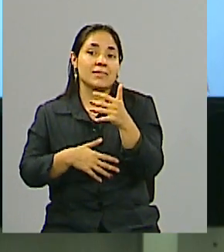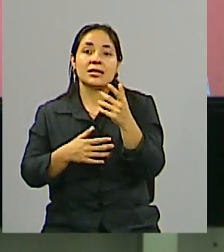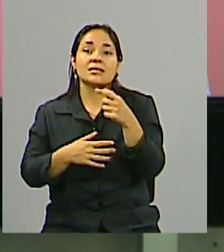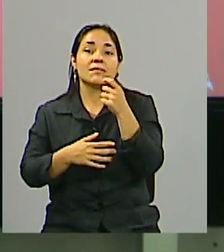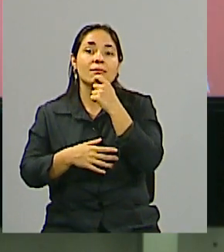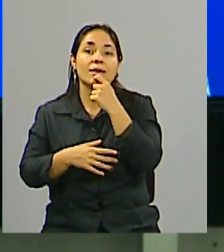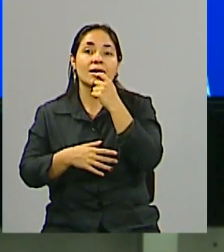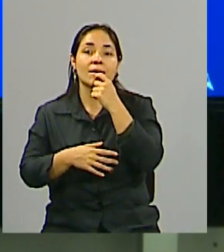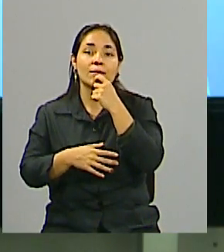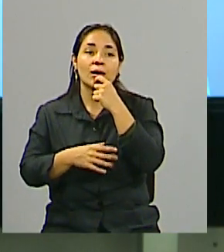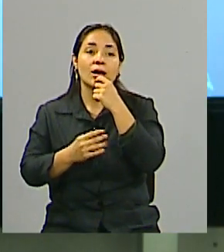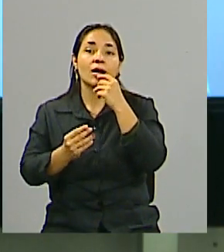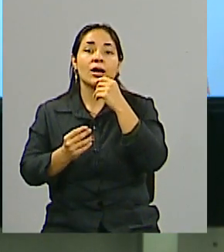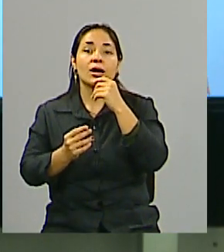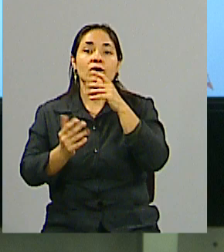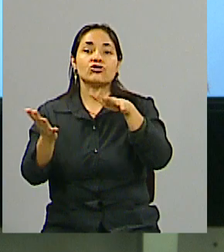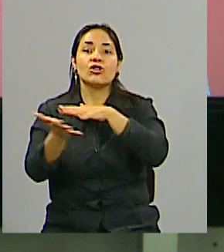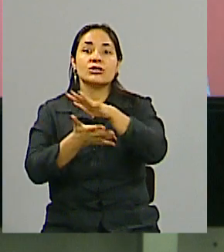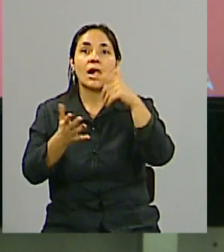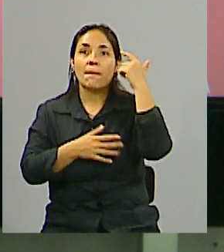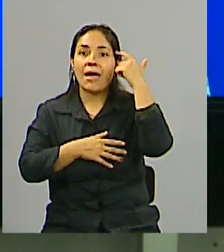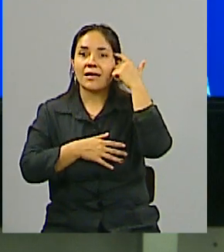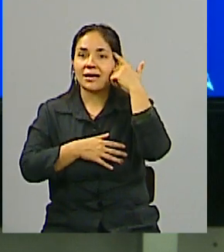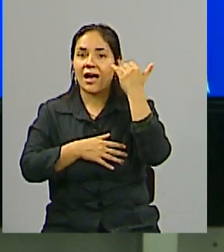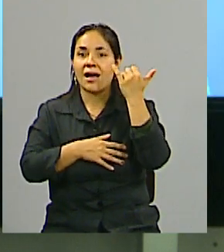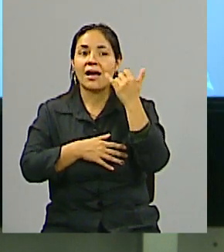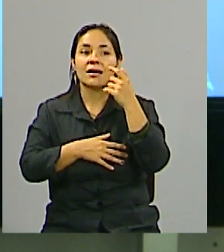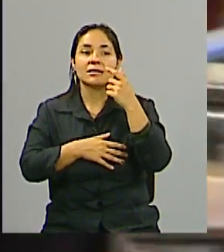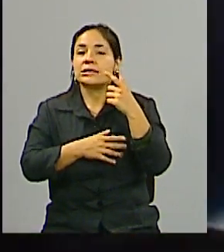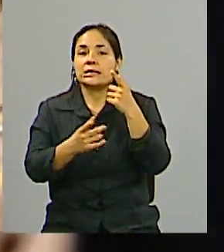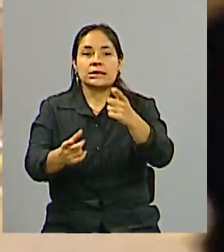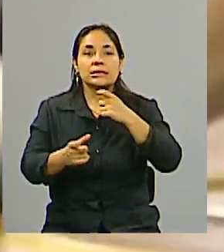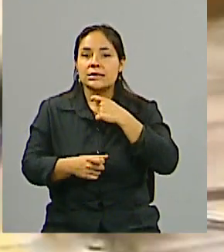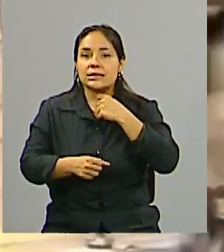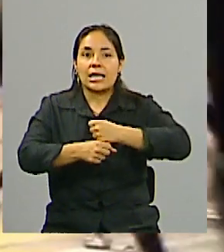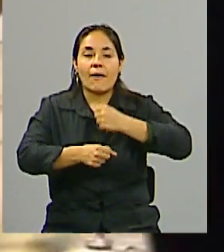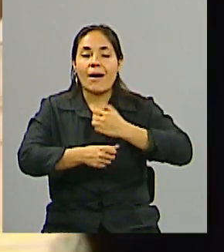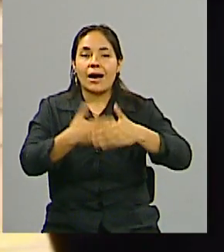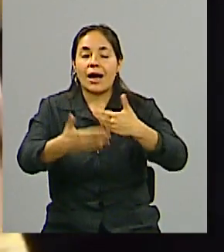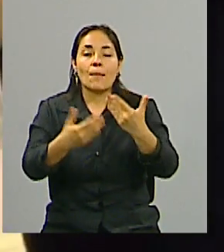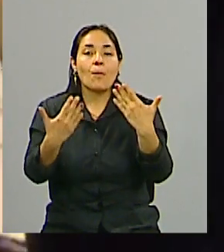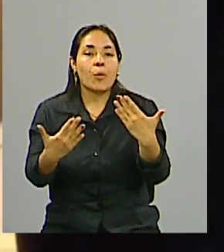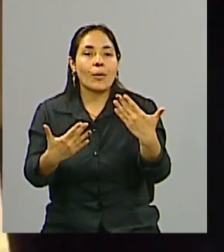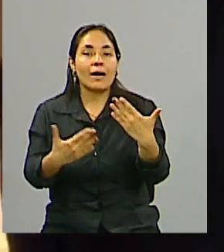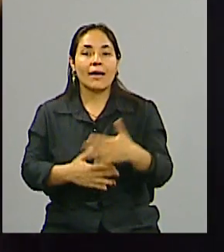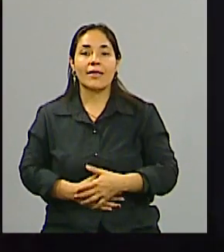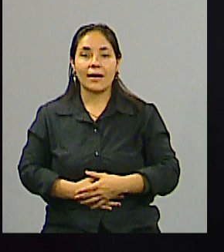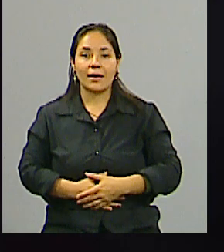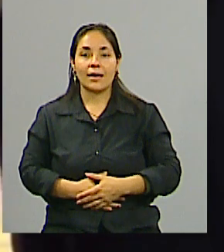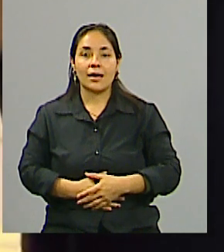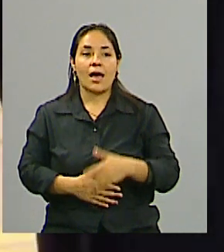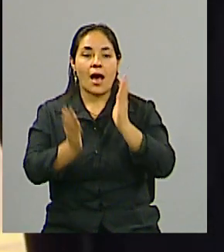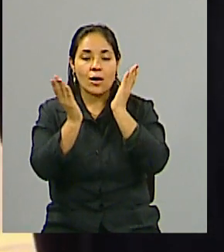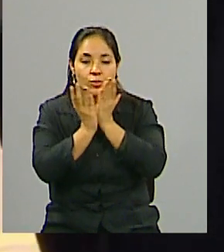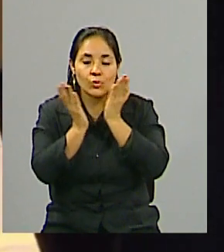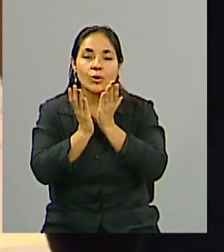se construyen socialmente, hay una avidez por trabajar porque es la única forma que nos permite